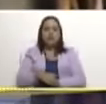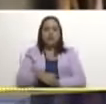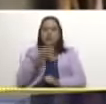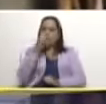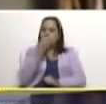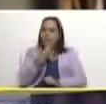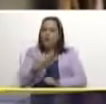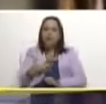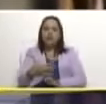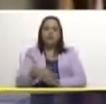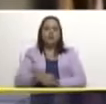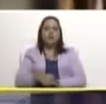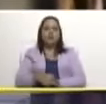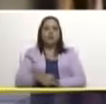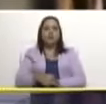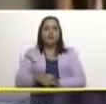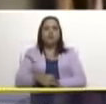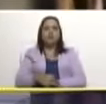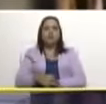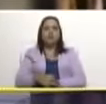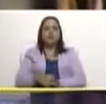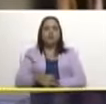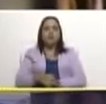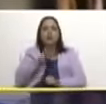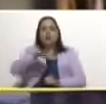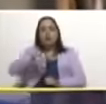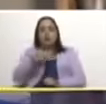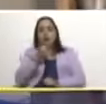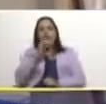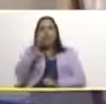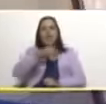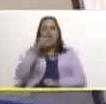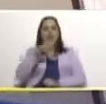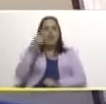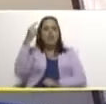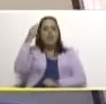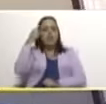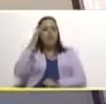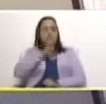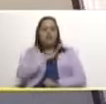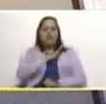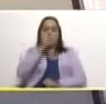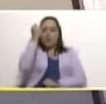hermoso es llegar a la tarde de sus días conservando sus ideales,